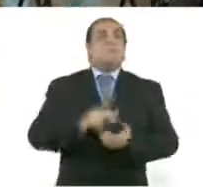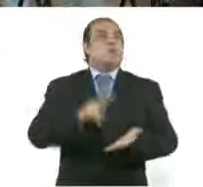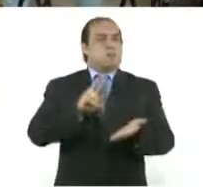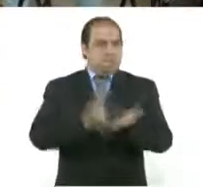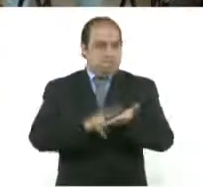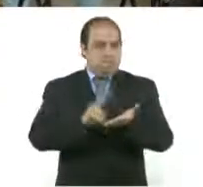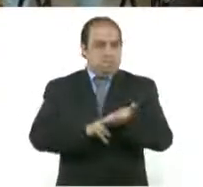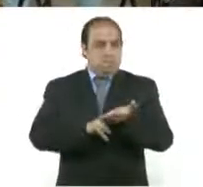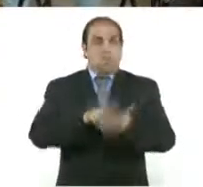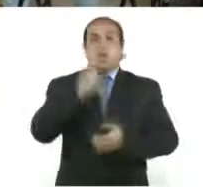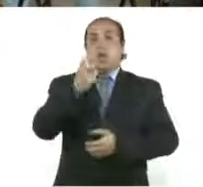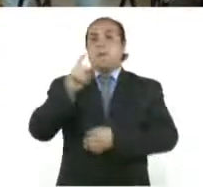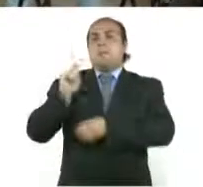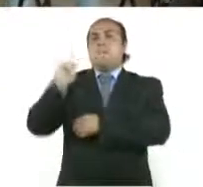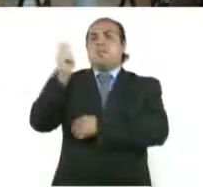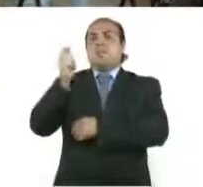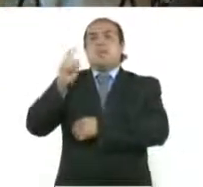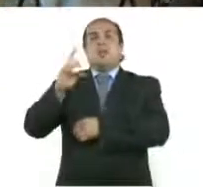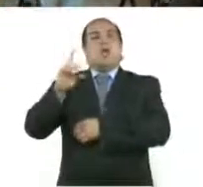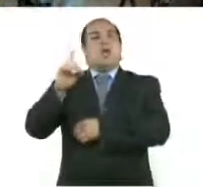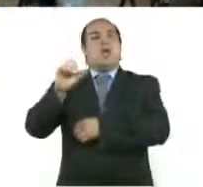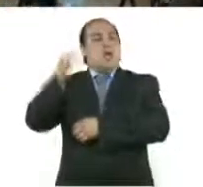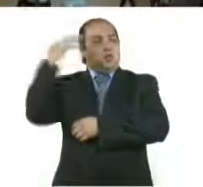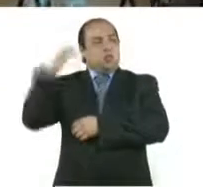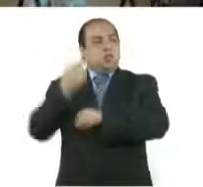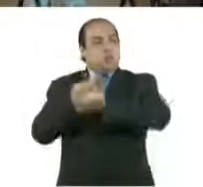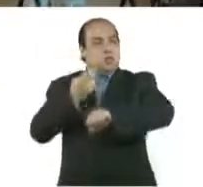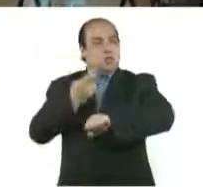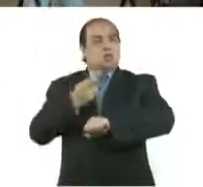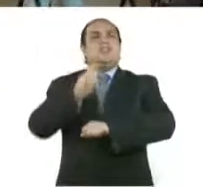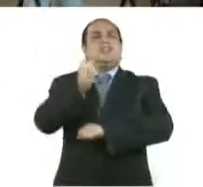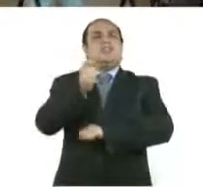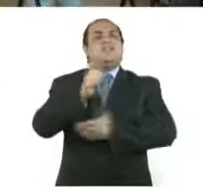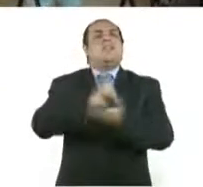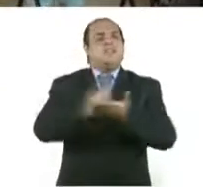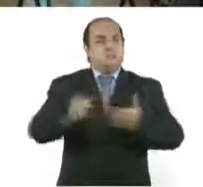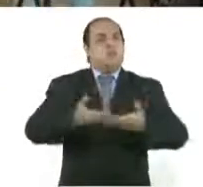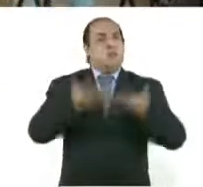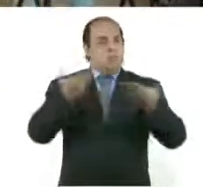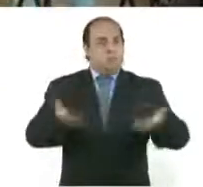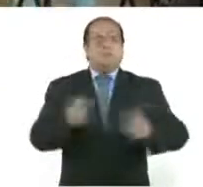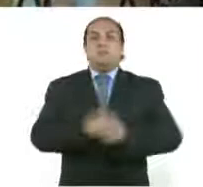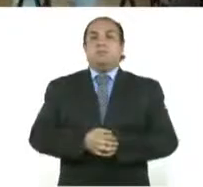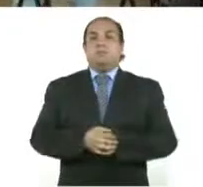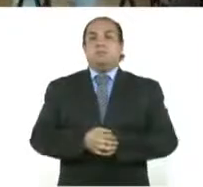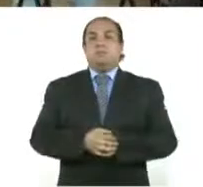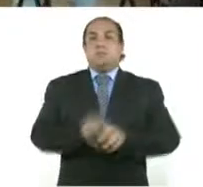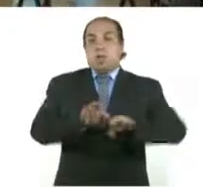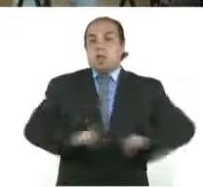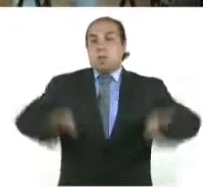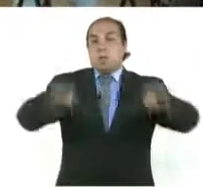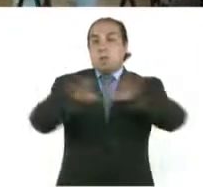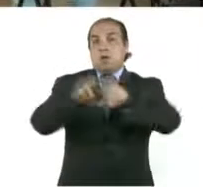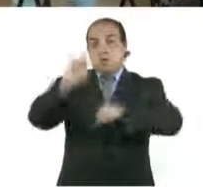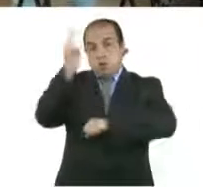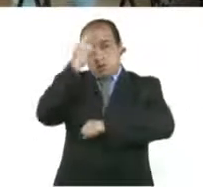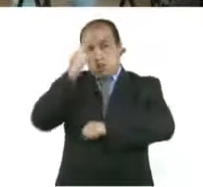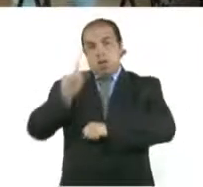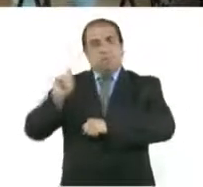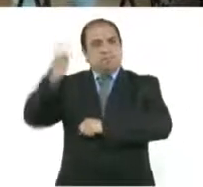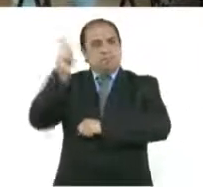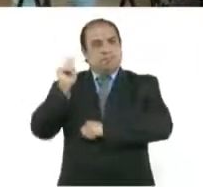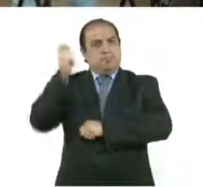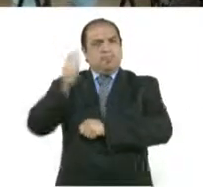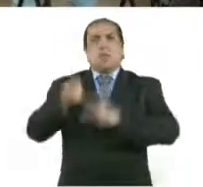de adulto mayor ya es un derecho. Es importante recordar que esta pensión se empezó a entregar aquí en la